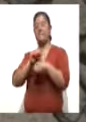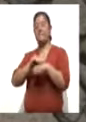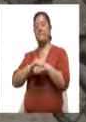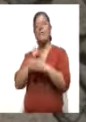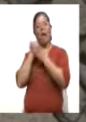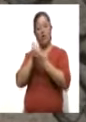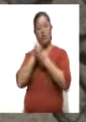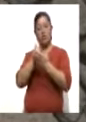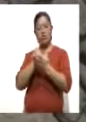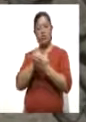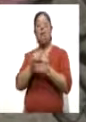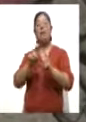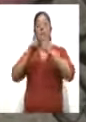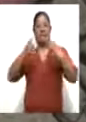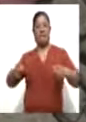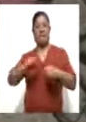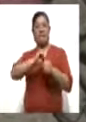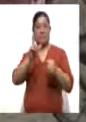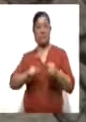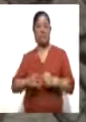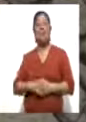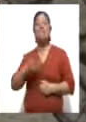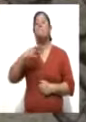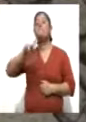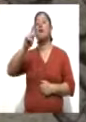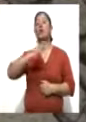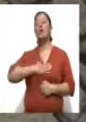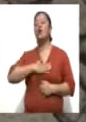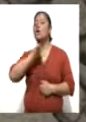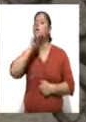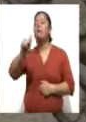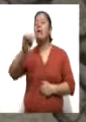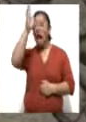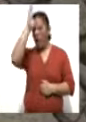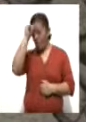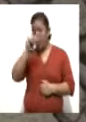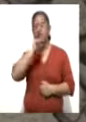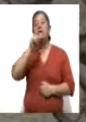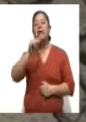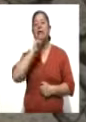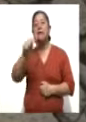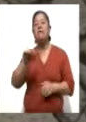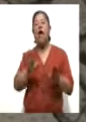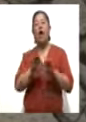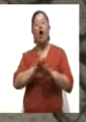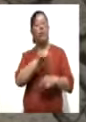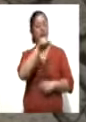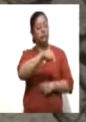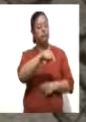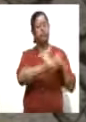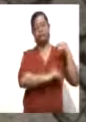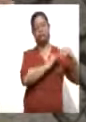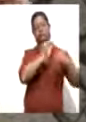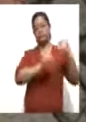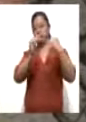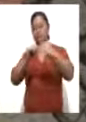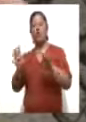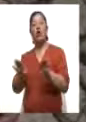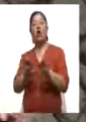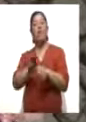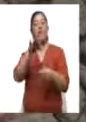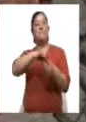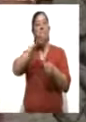la nación. Pero no estoy de acuerdo en la forma de conducir el destino político electoral de